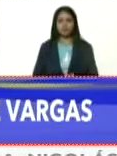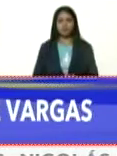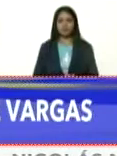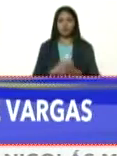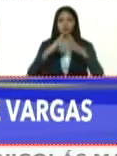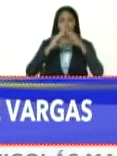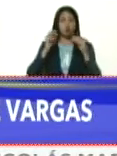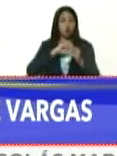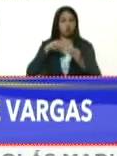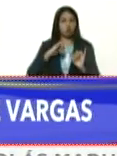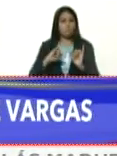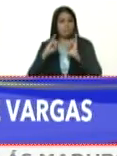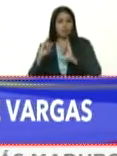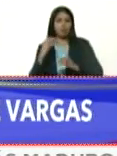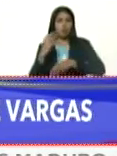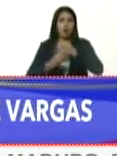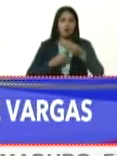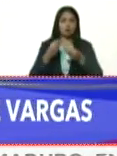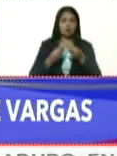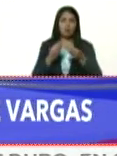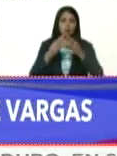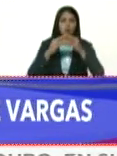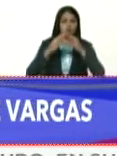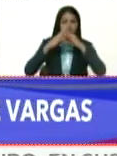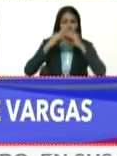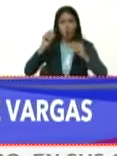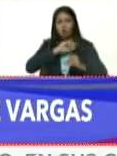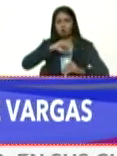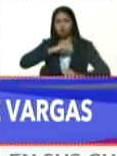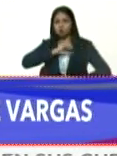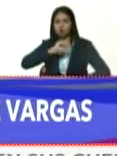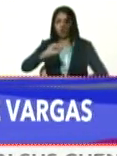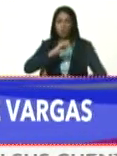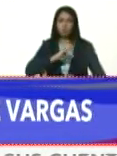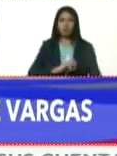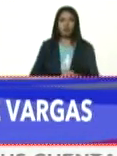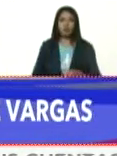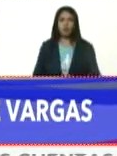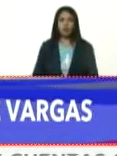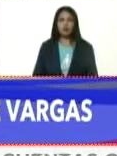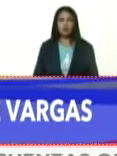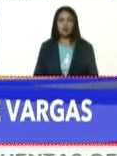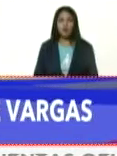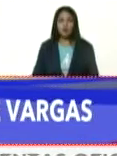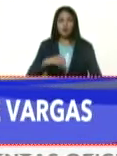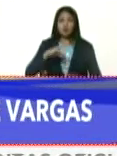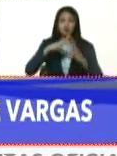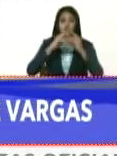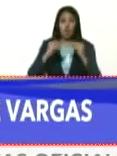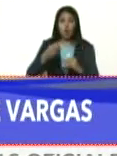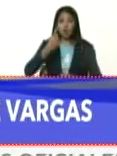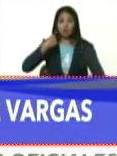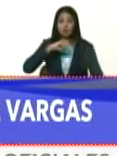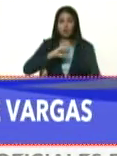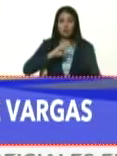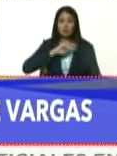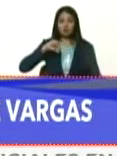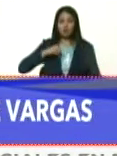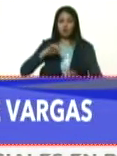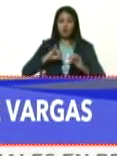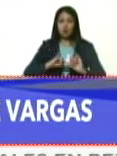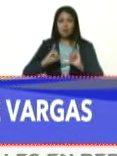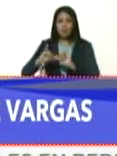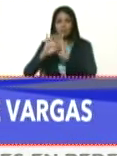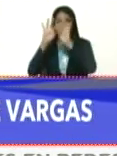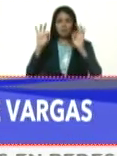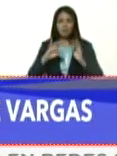Todo lo que hemos sido, todo lo que somos y todo lo que seremos ha venido de la soberanía